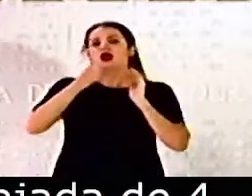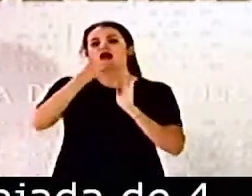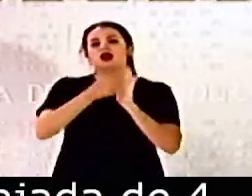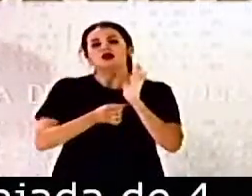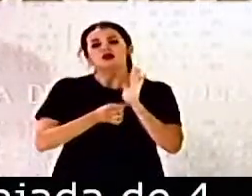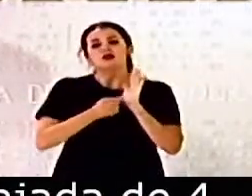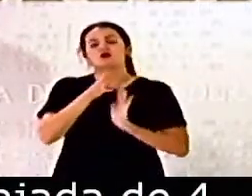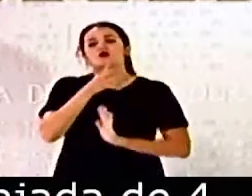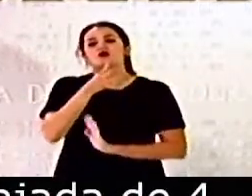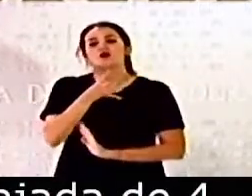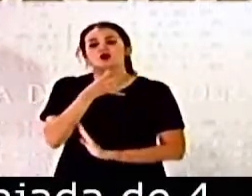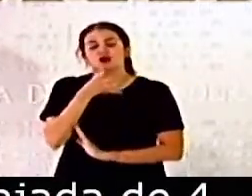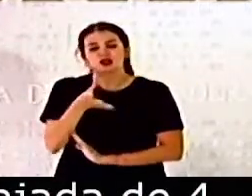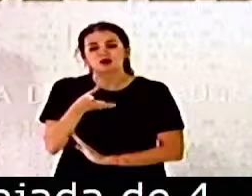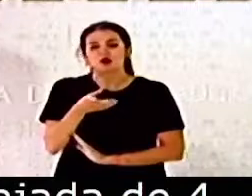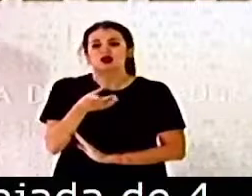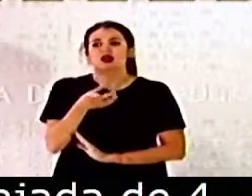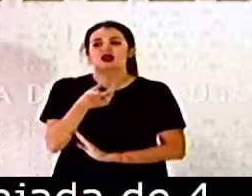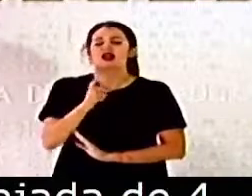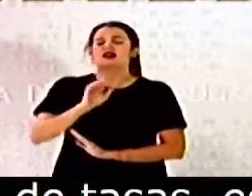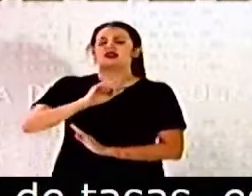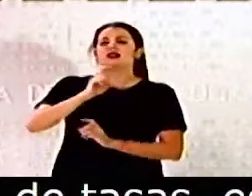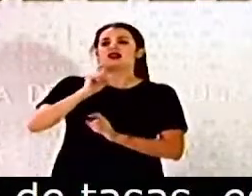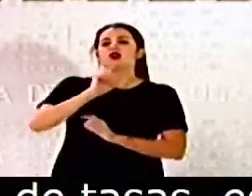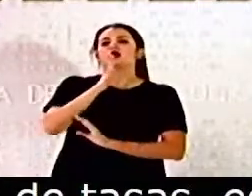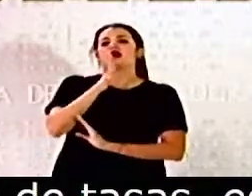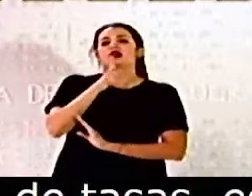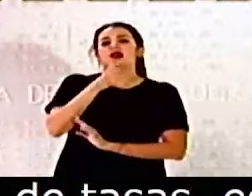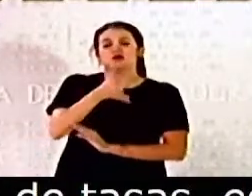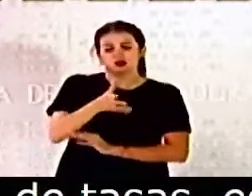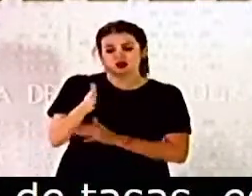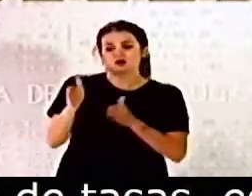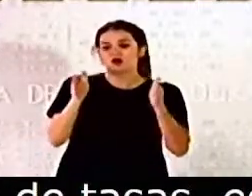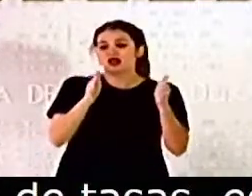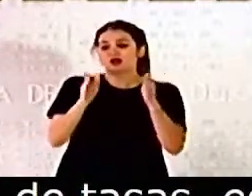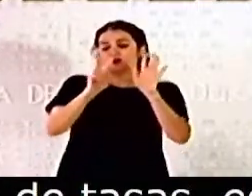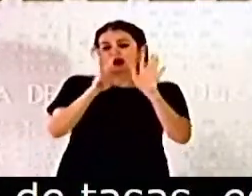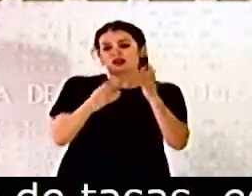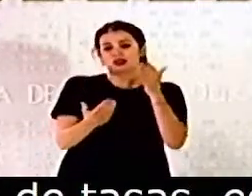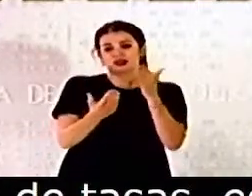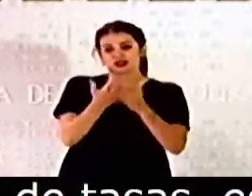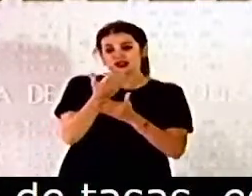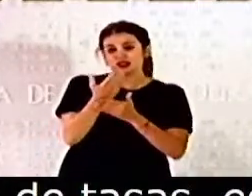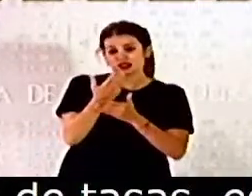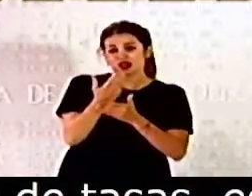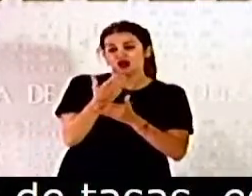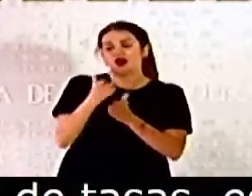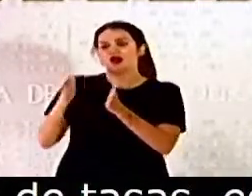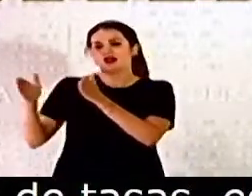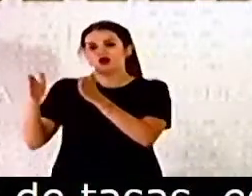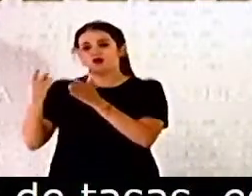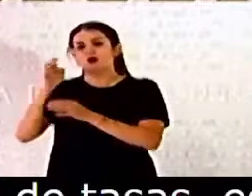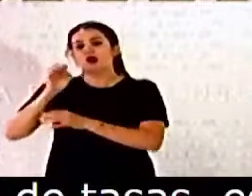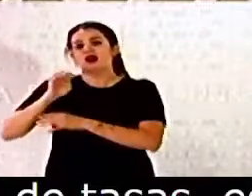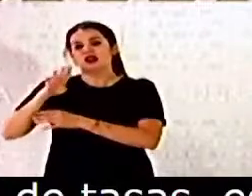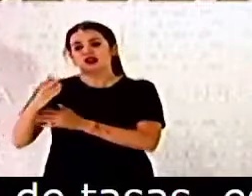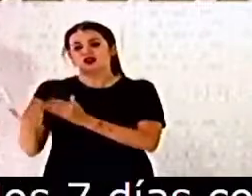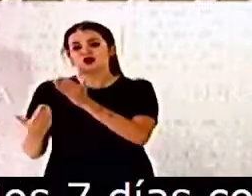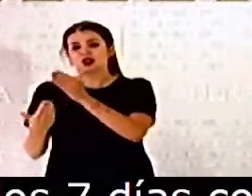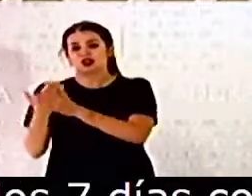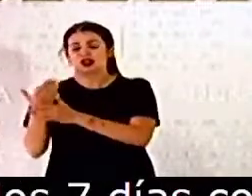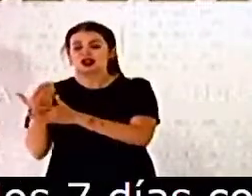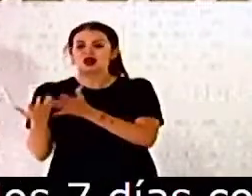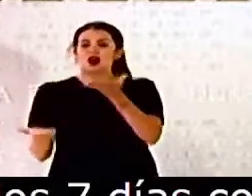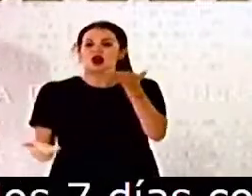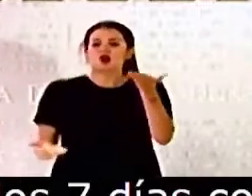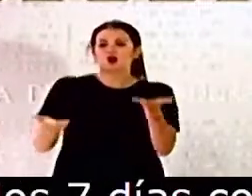la tasa de incidencia a los 7 días con respecto a la tasa de los 14 días, que llevábamos semanas